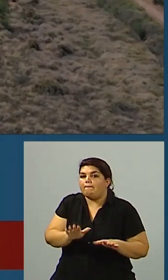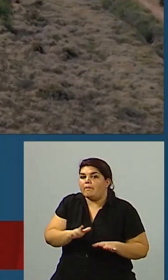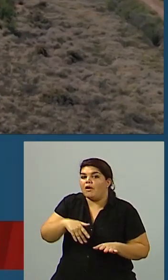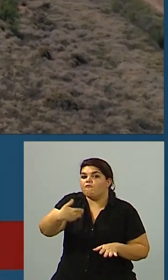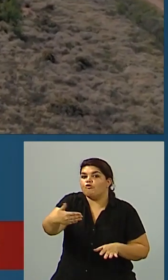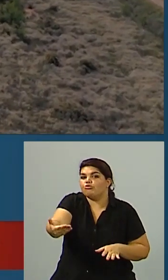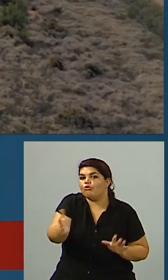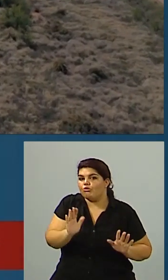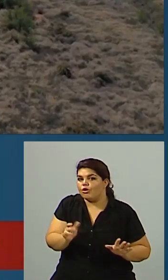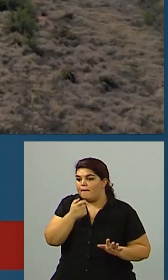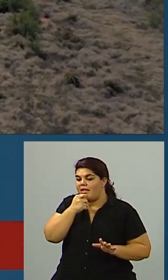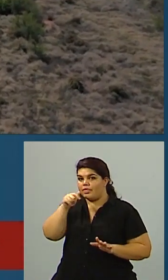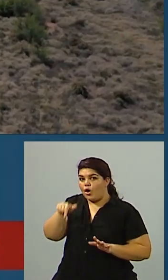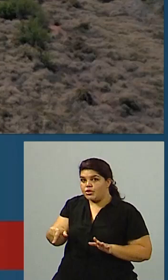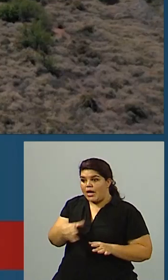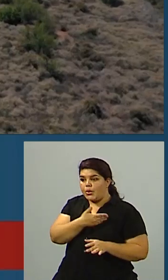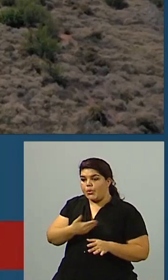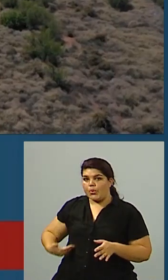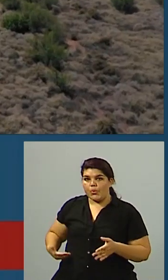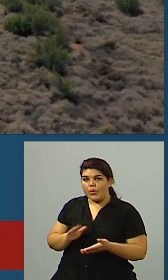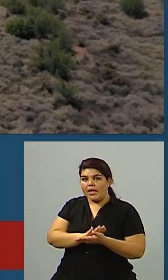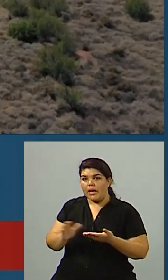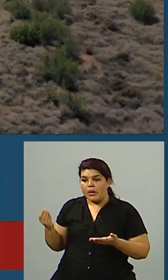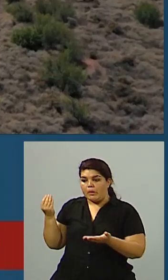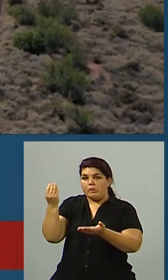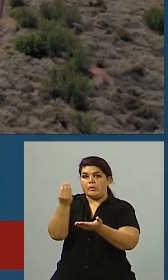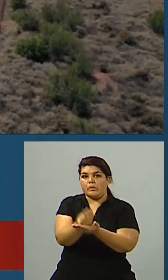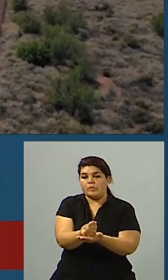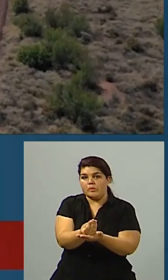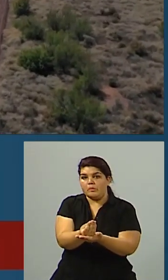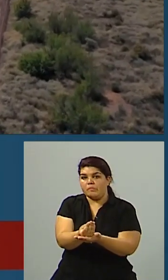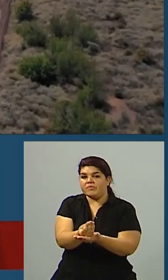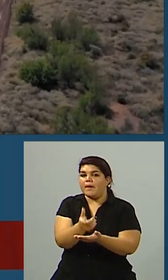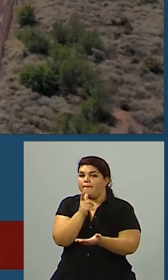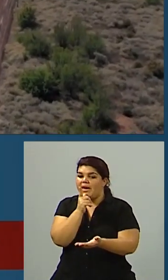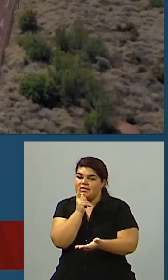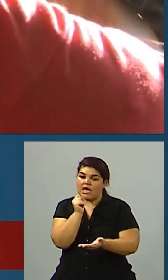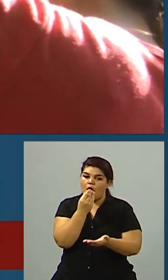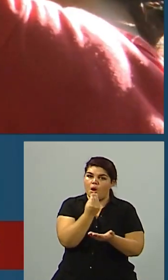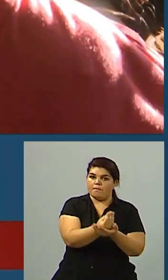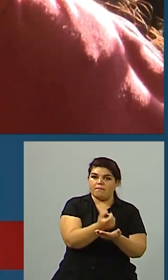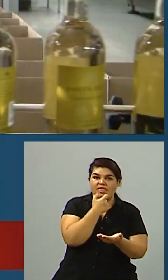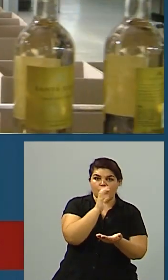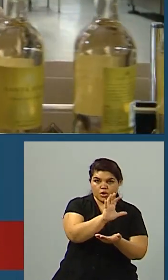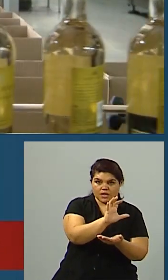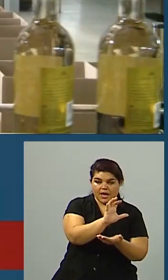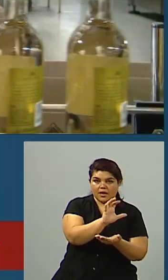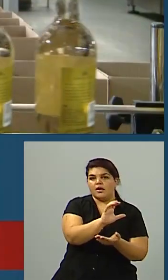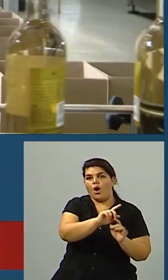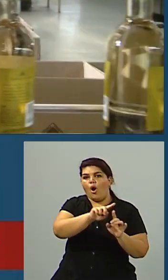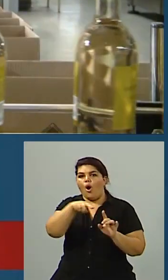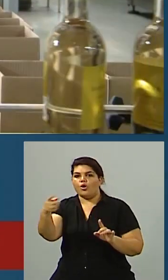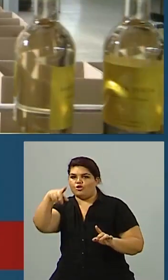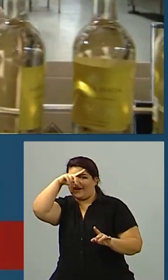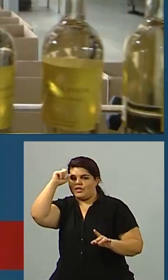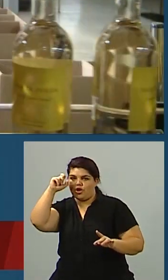de Mendoza y se entiende, todavía no está definido, tendremos un nuevo gobierno nacional también. Me imagino que